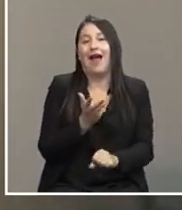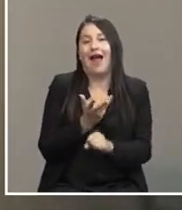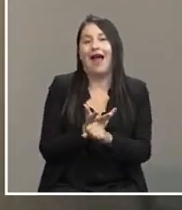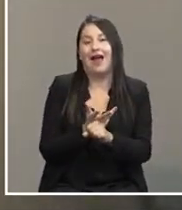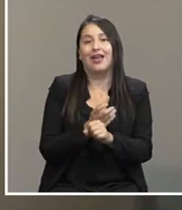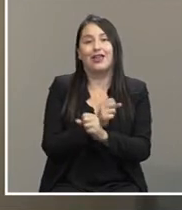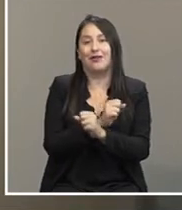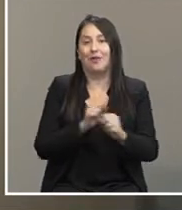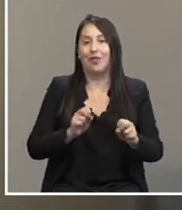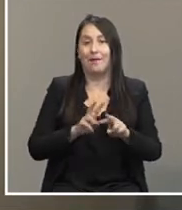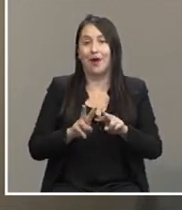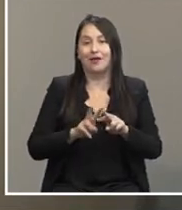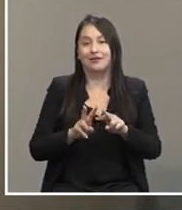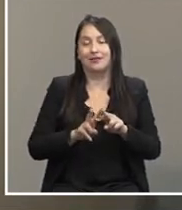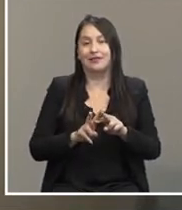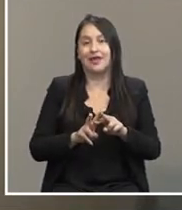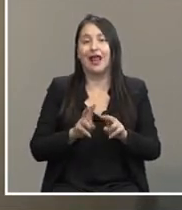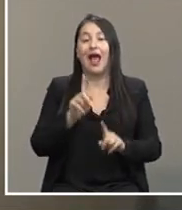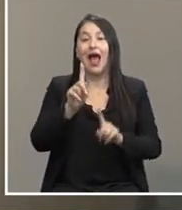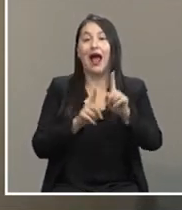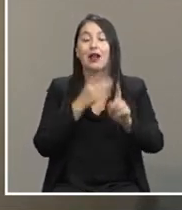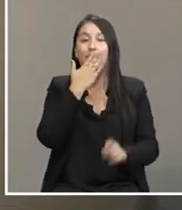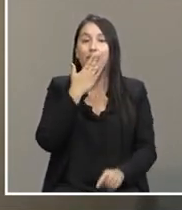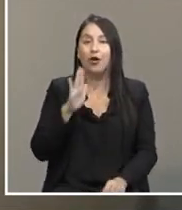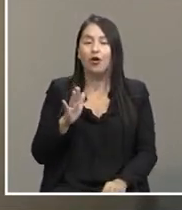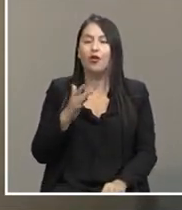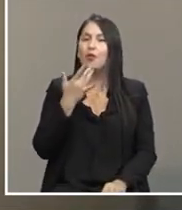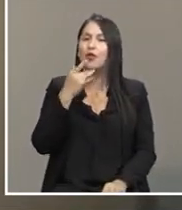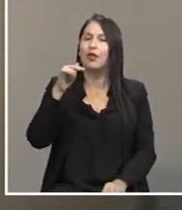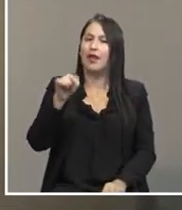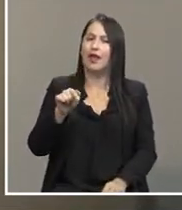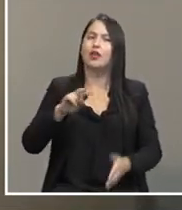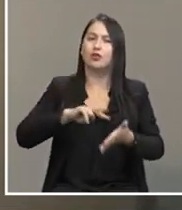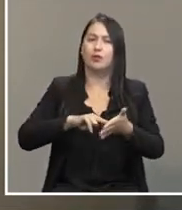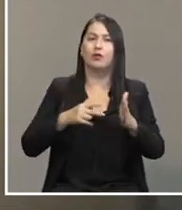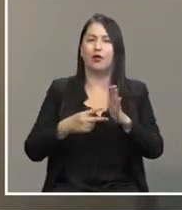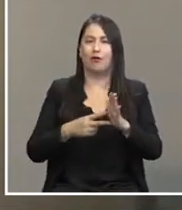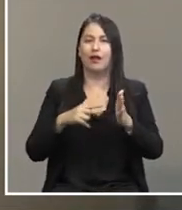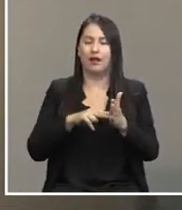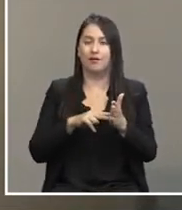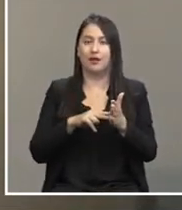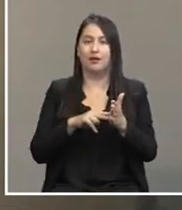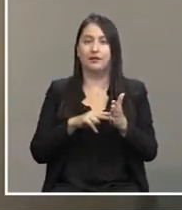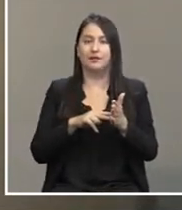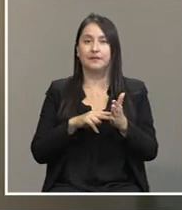algo mejor hasta ahora. ¿Por qué esto es problemático? Es porque